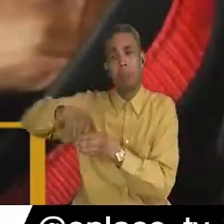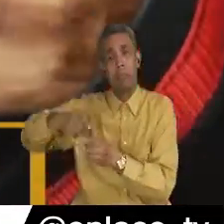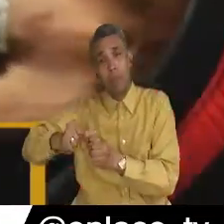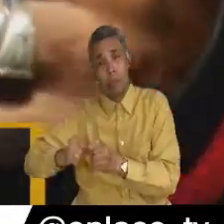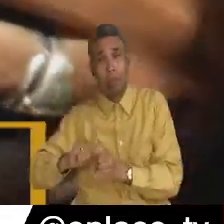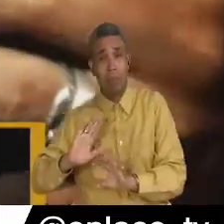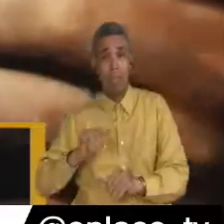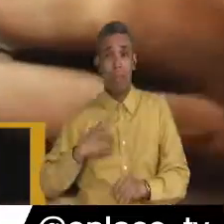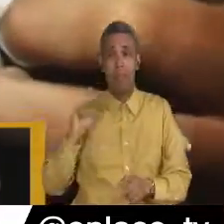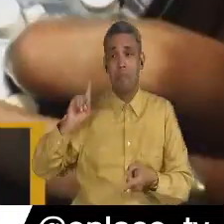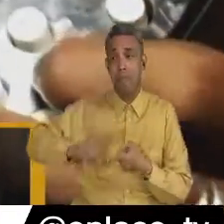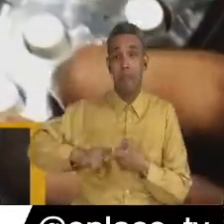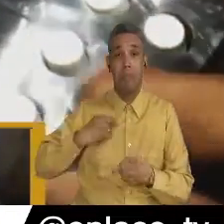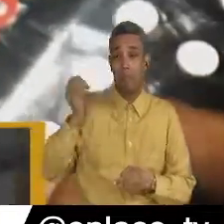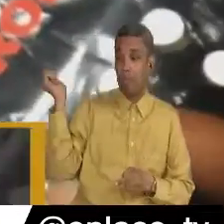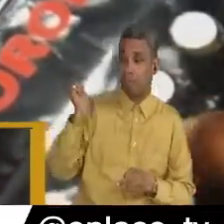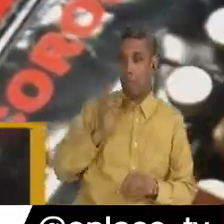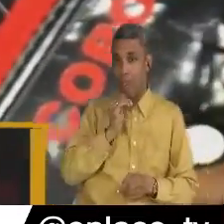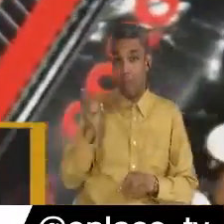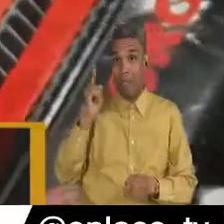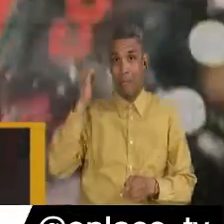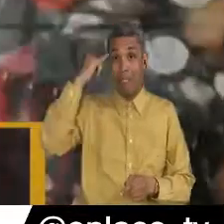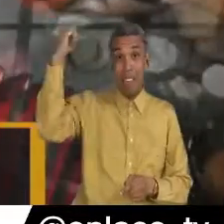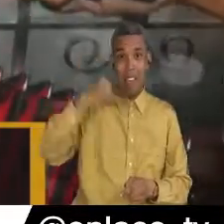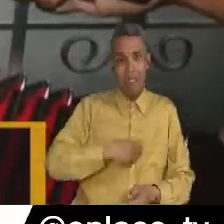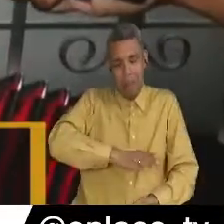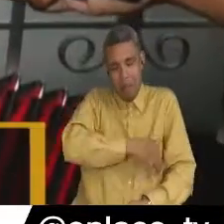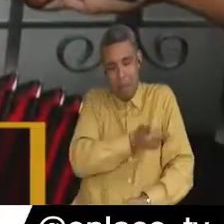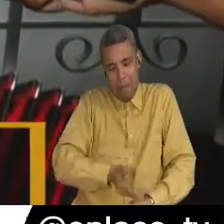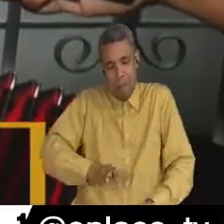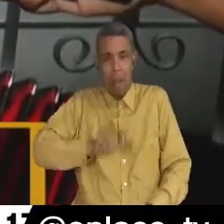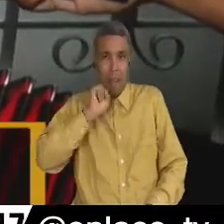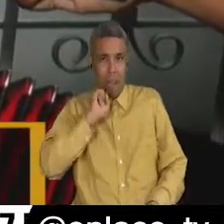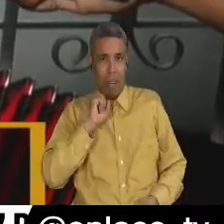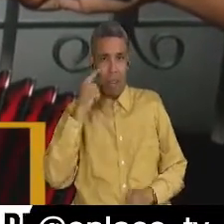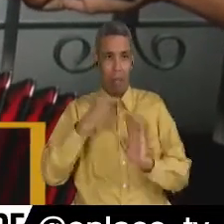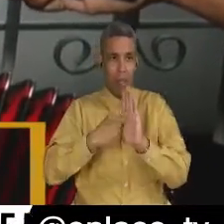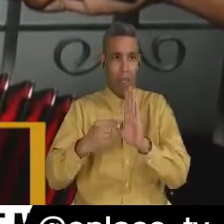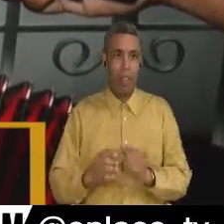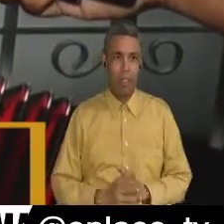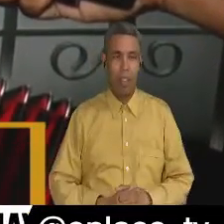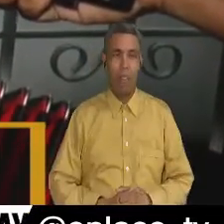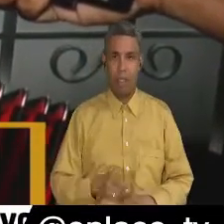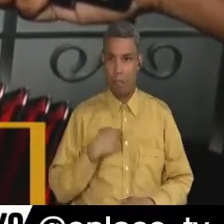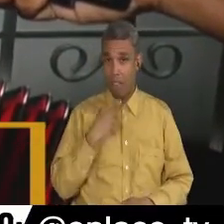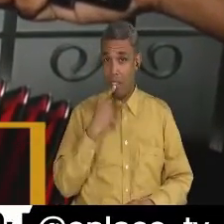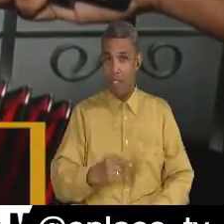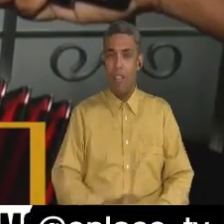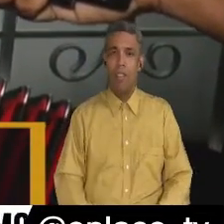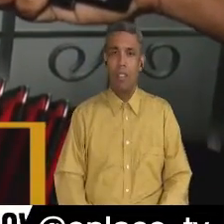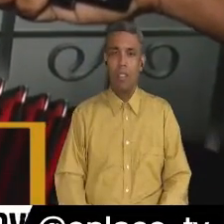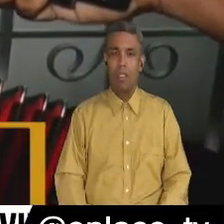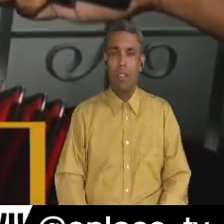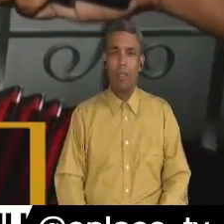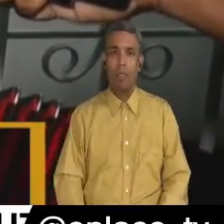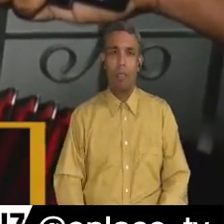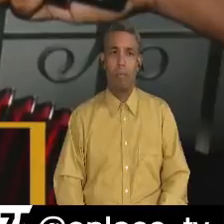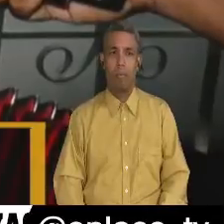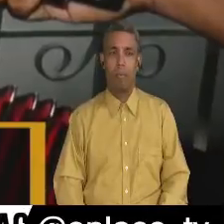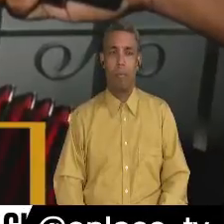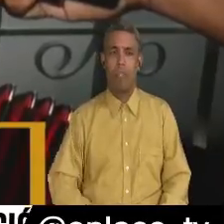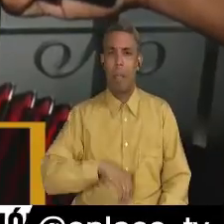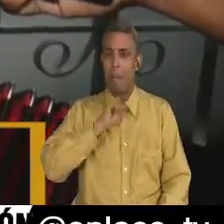de la ciudad, el Poli se inspiró y le compuso esta canción. Barranca Bermeja, te canto aquí esta canción, te canto por vez